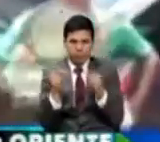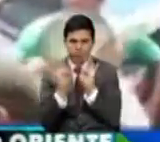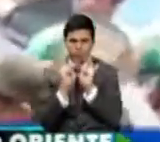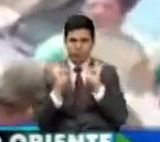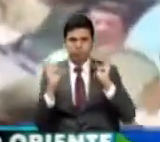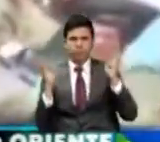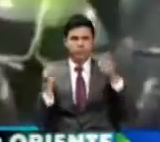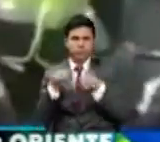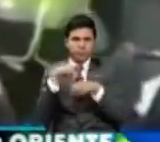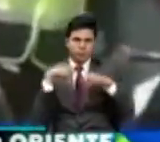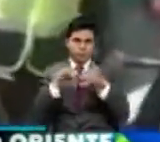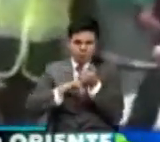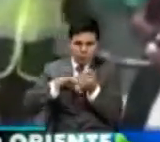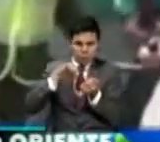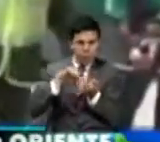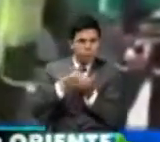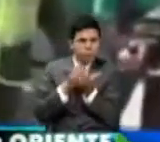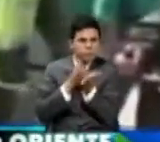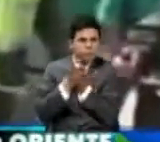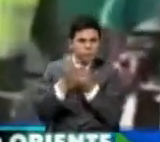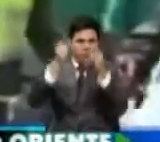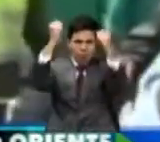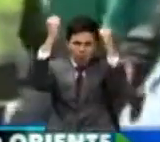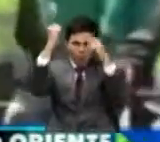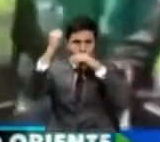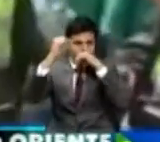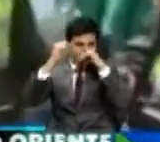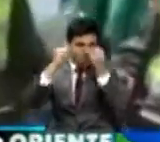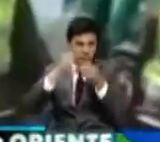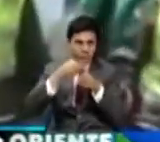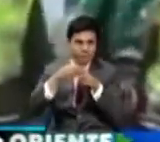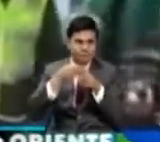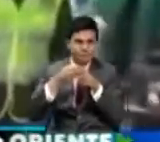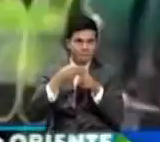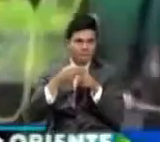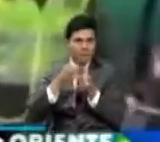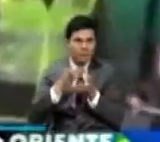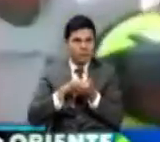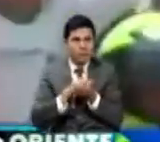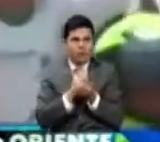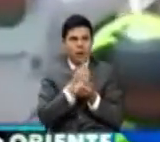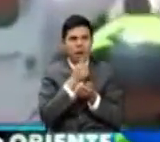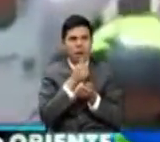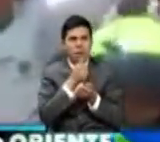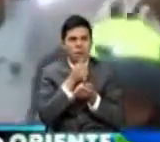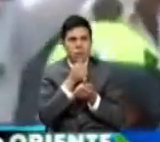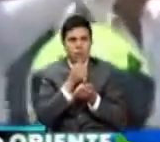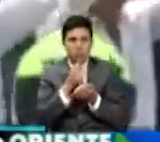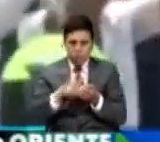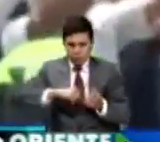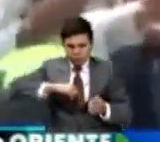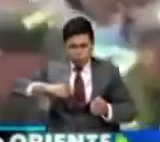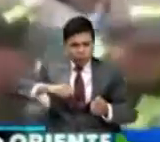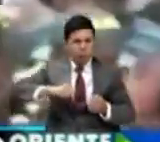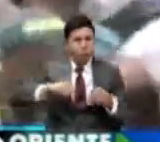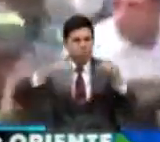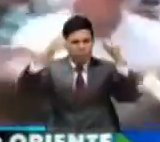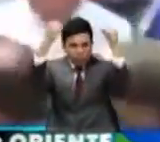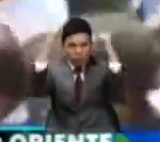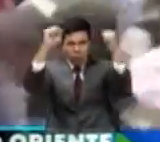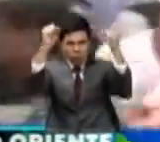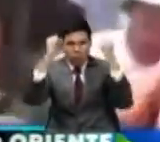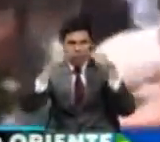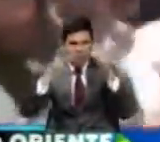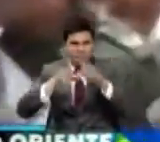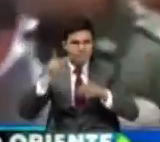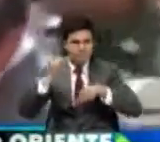la Independencia y continuaron protestando hasta el mediodía. El agua es un derecho, fue la frase más reiterativa que se escuchó entre